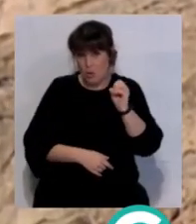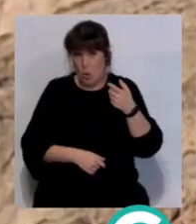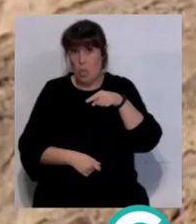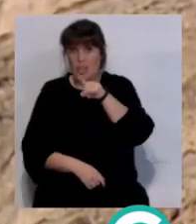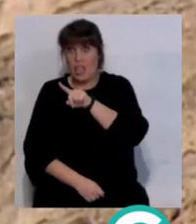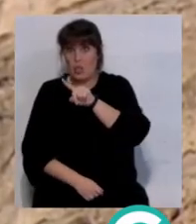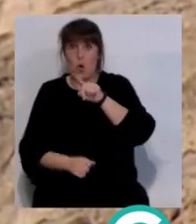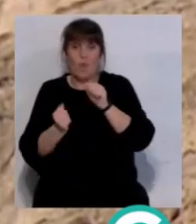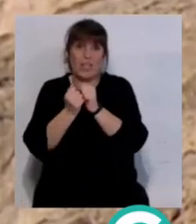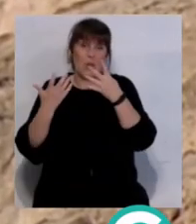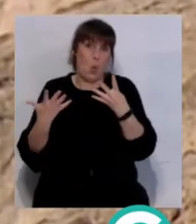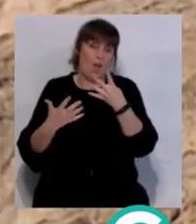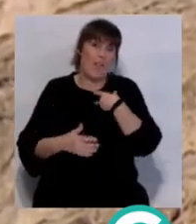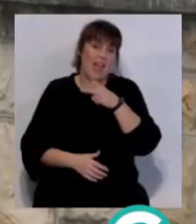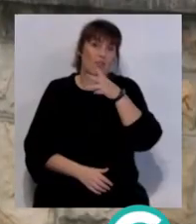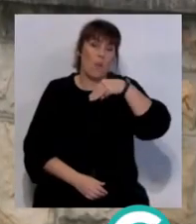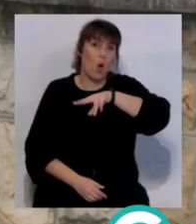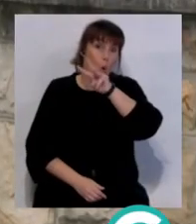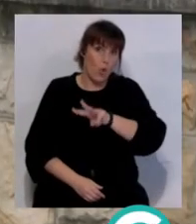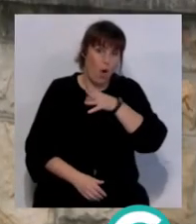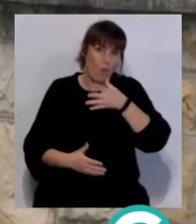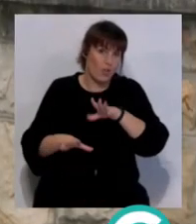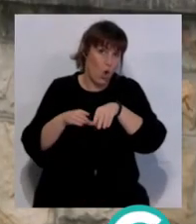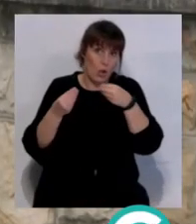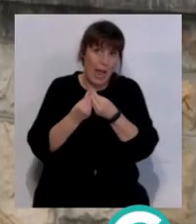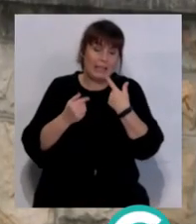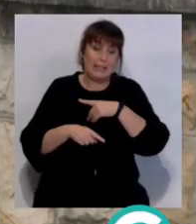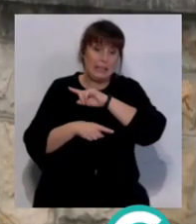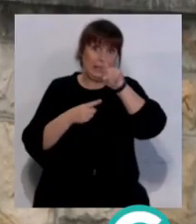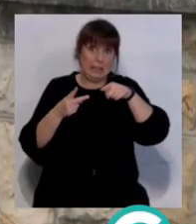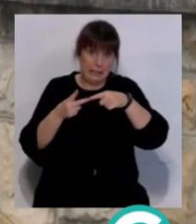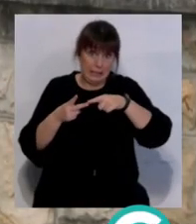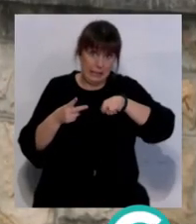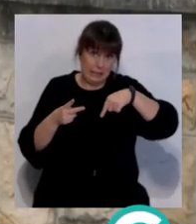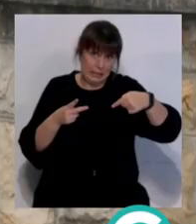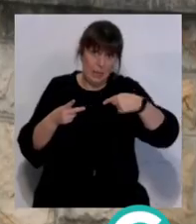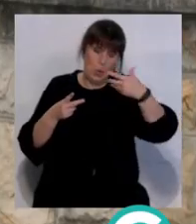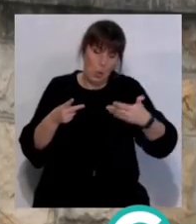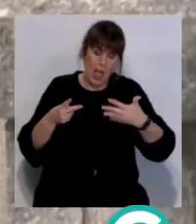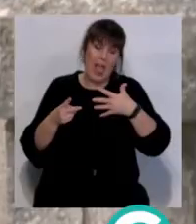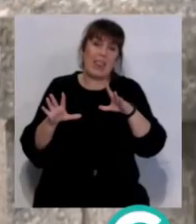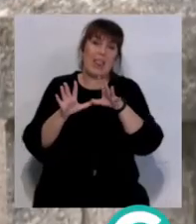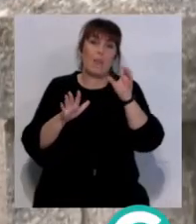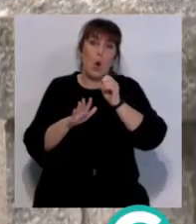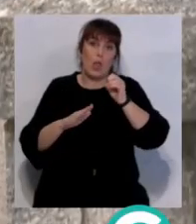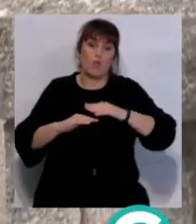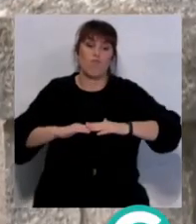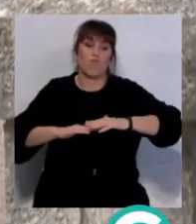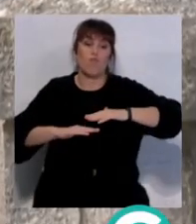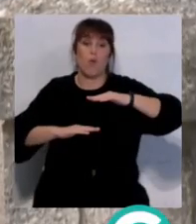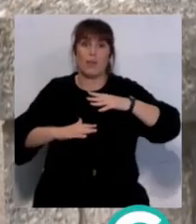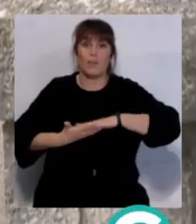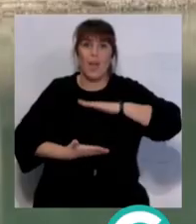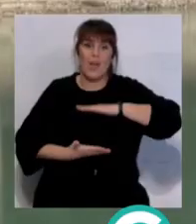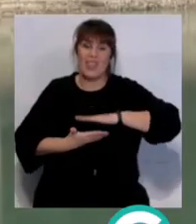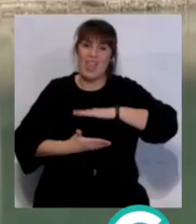129,43 hectómetros cúbicos de agua total. Los siguientes con más capacidad de acumular agua sobrepasan ya el 10% de llenado, una capacidad